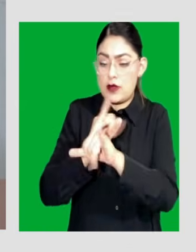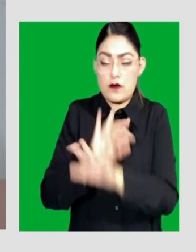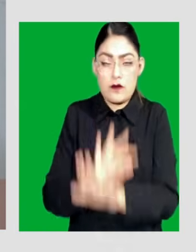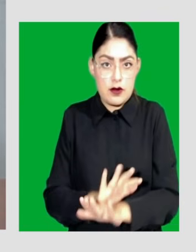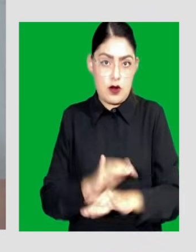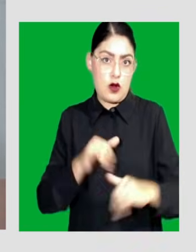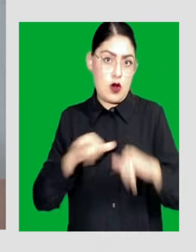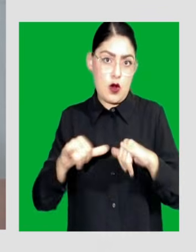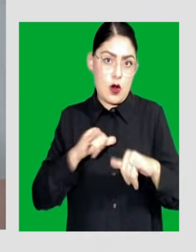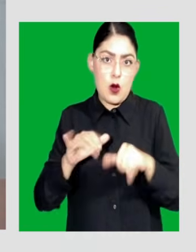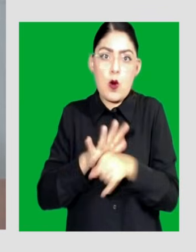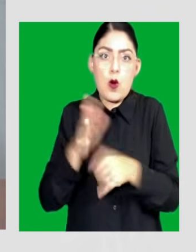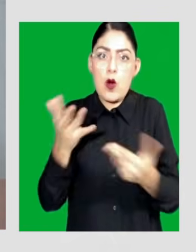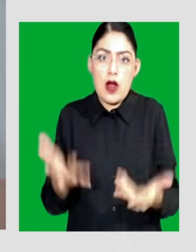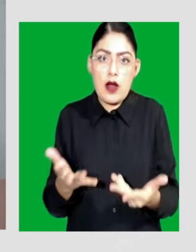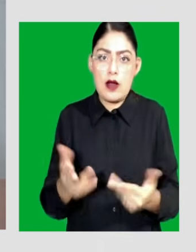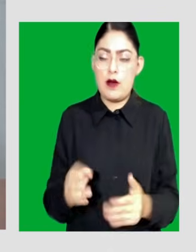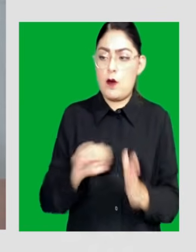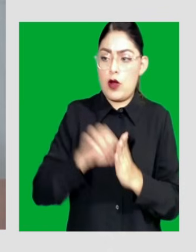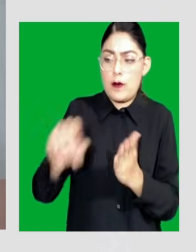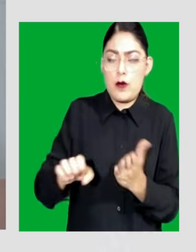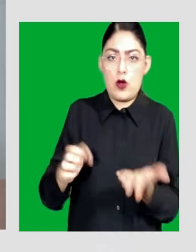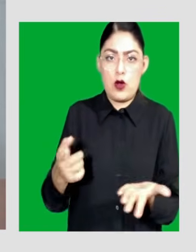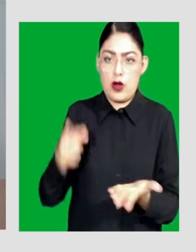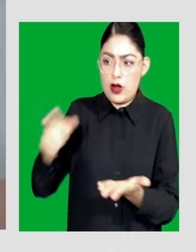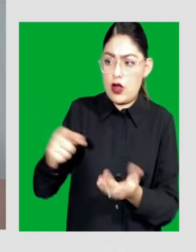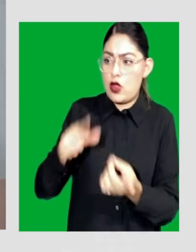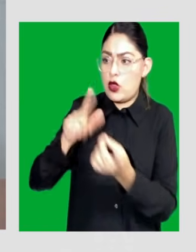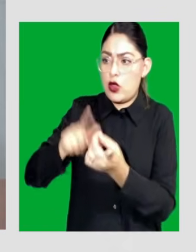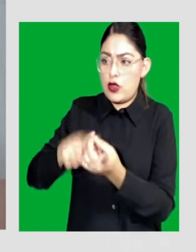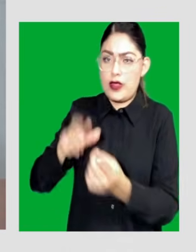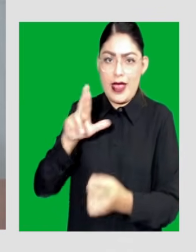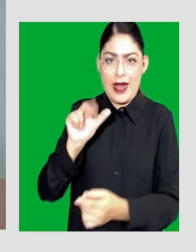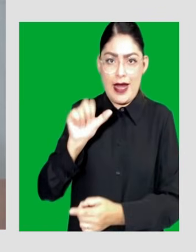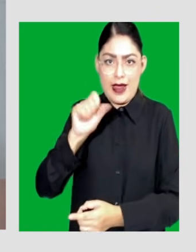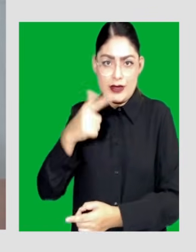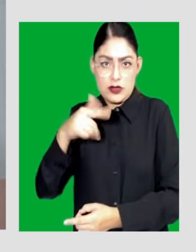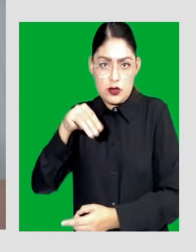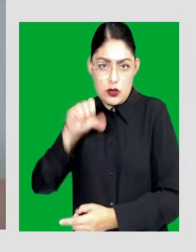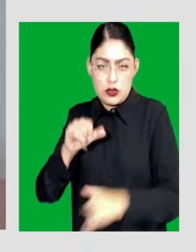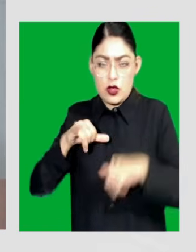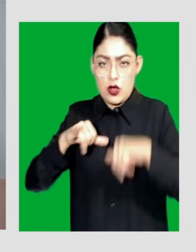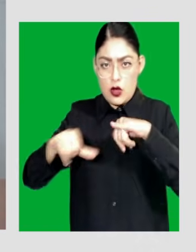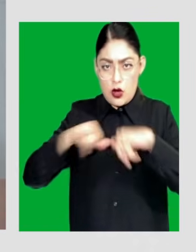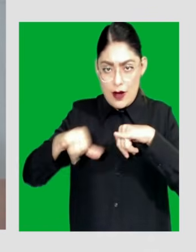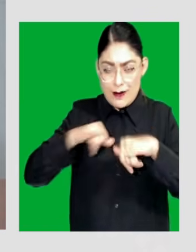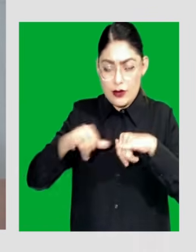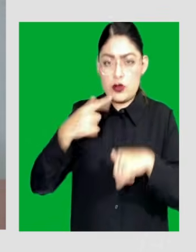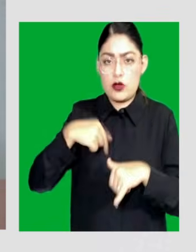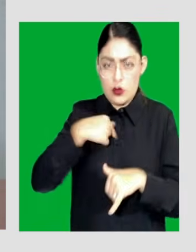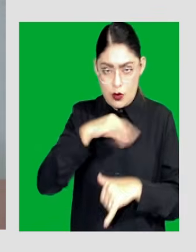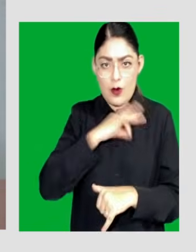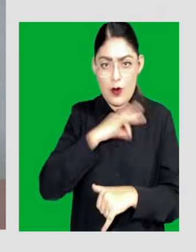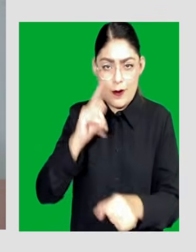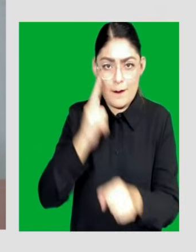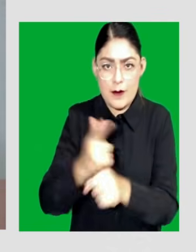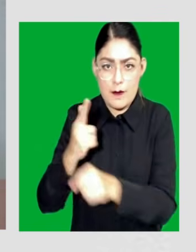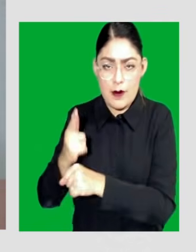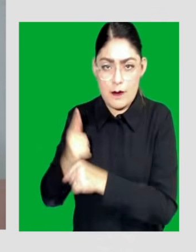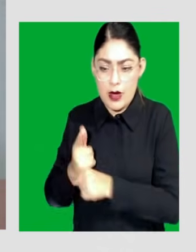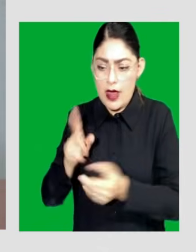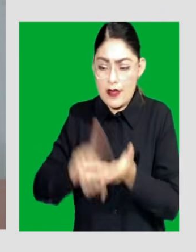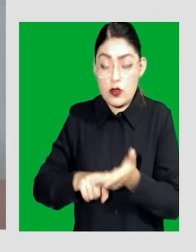sistemas de información geográfica son la ubicación de rasgos geográficos, a través de los cuales podremos